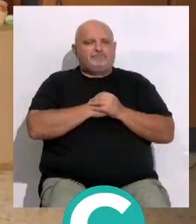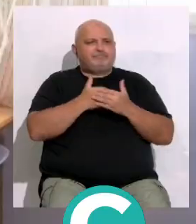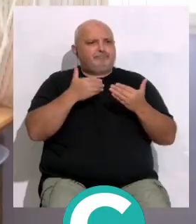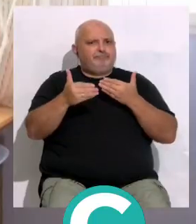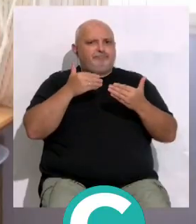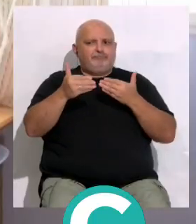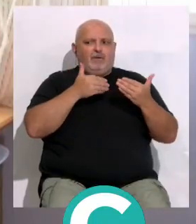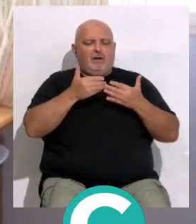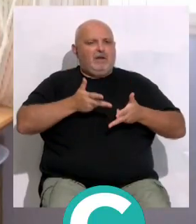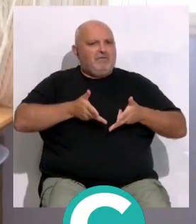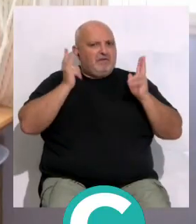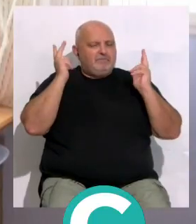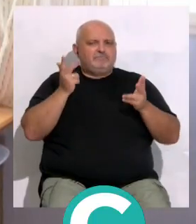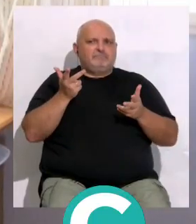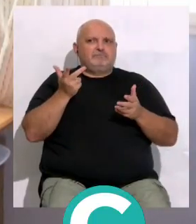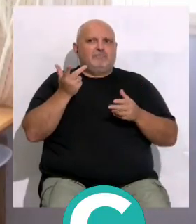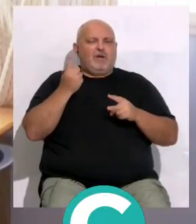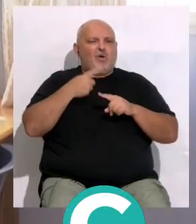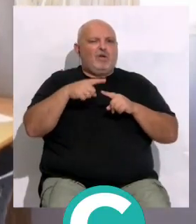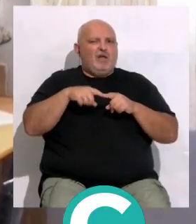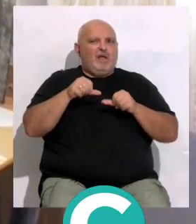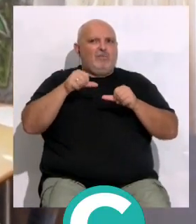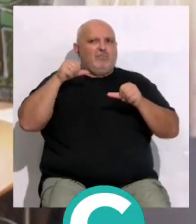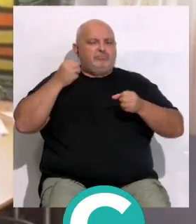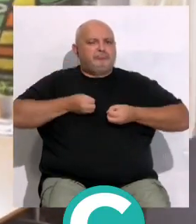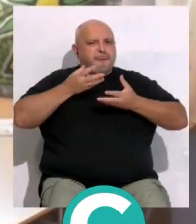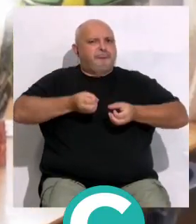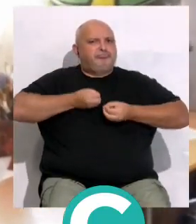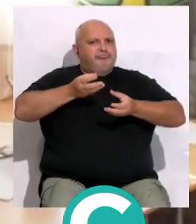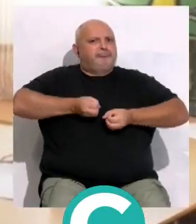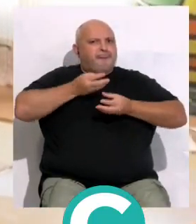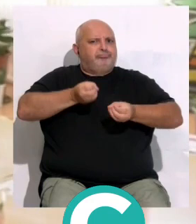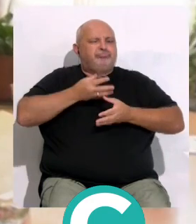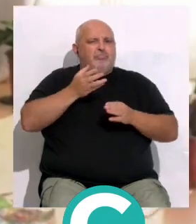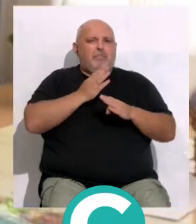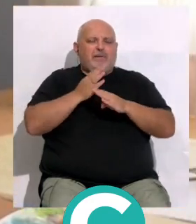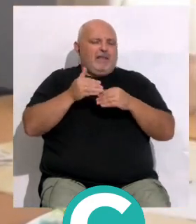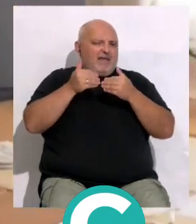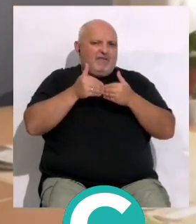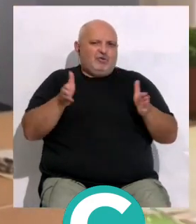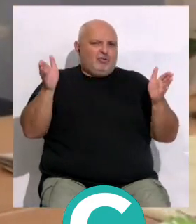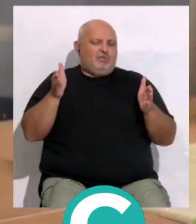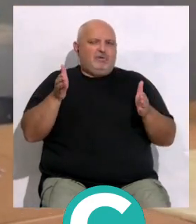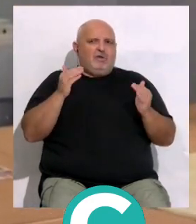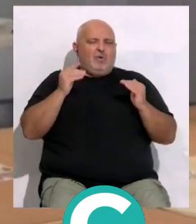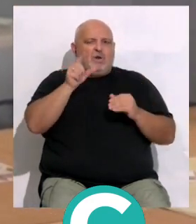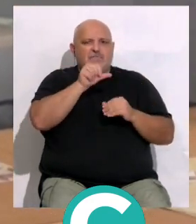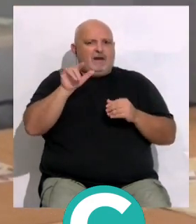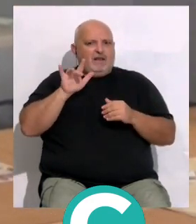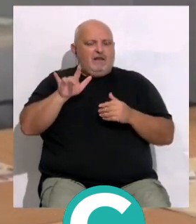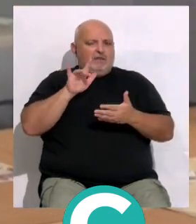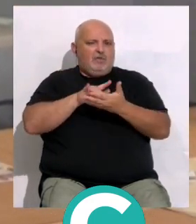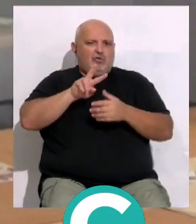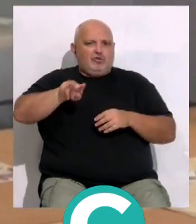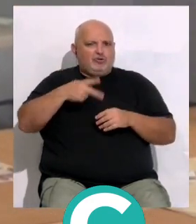hablar libremente, retomar cosas que se han hablado antes. Es decir, que está permanente abierto una vez en semana, un